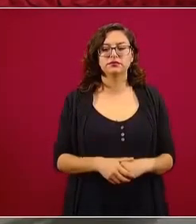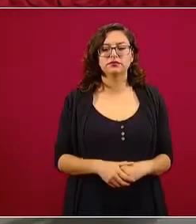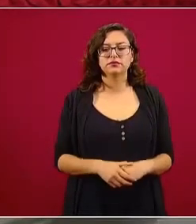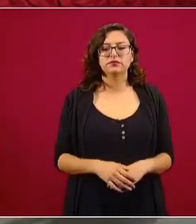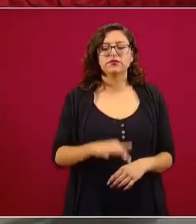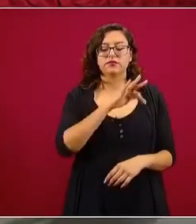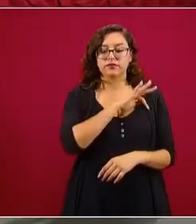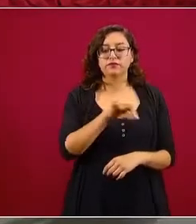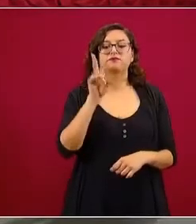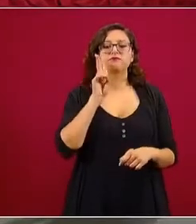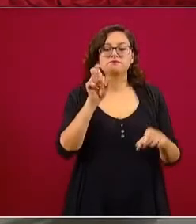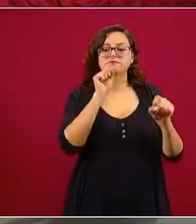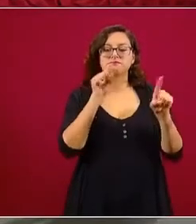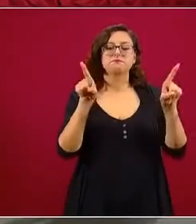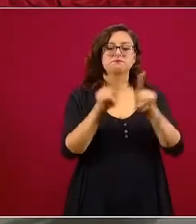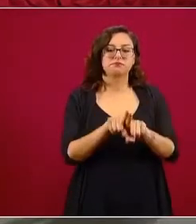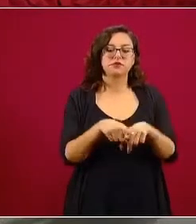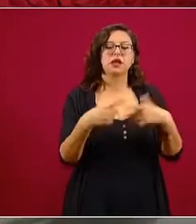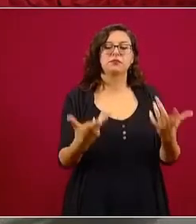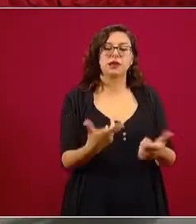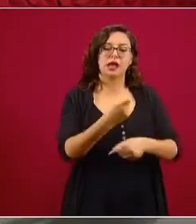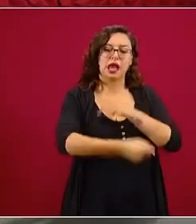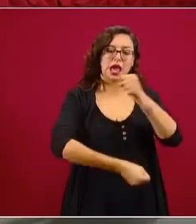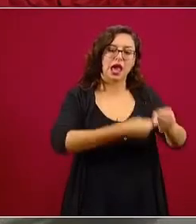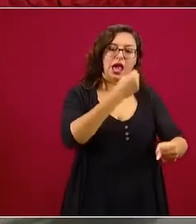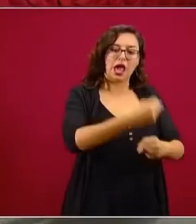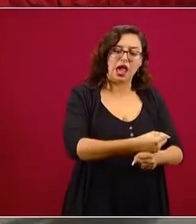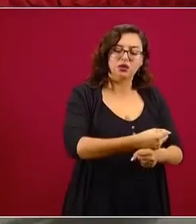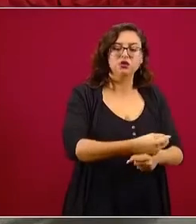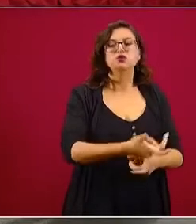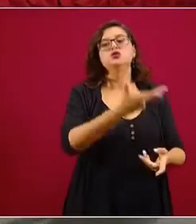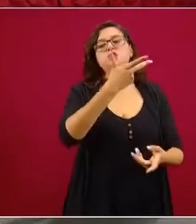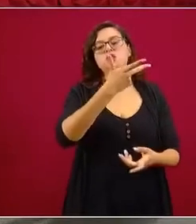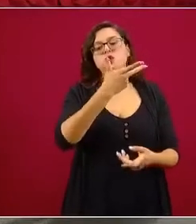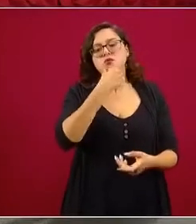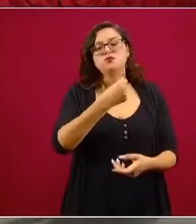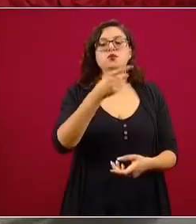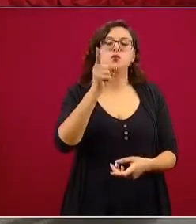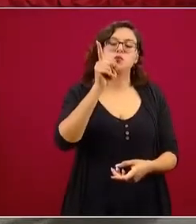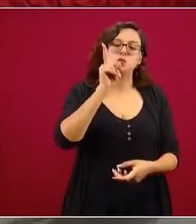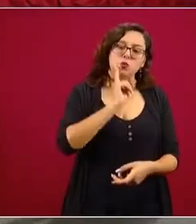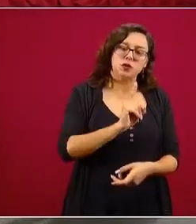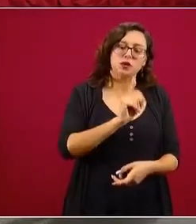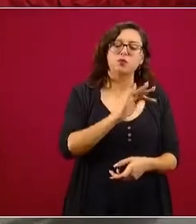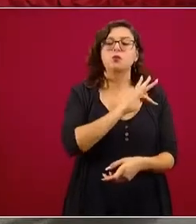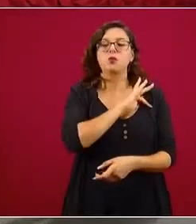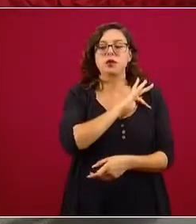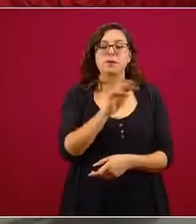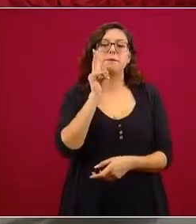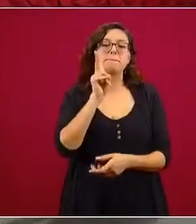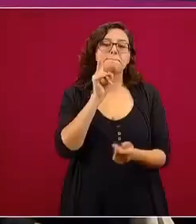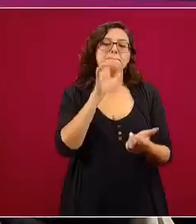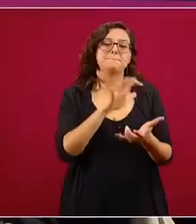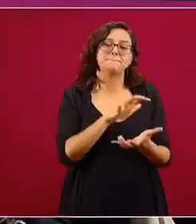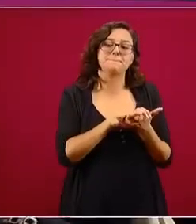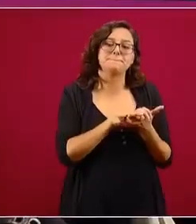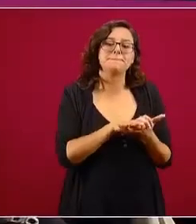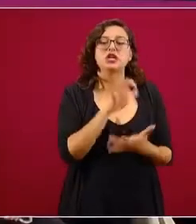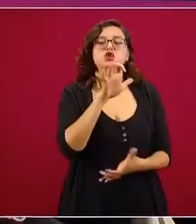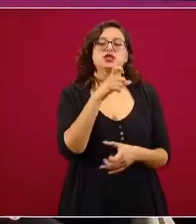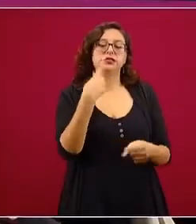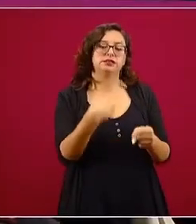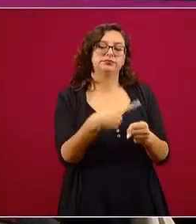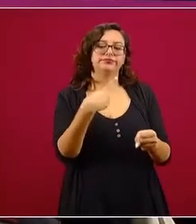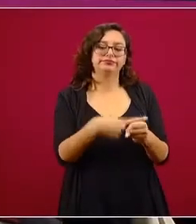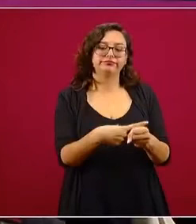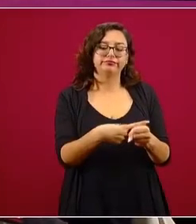precisamente por edad y por sexo. Podemos ver que la mayoría de los casos que hasta el momento se han confirmado se